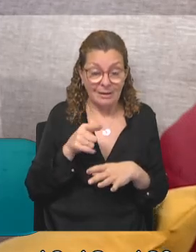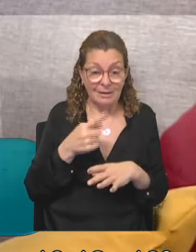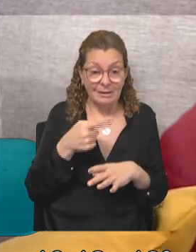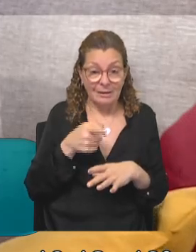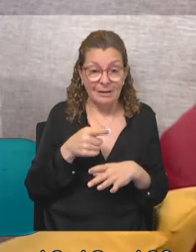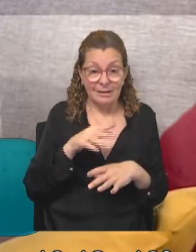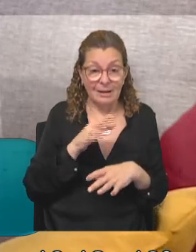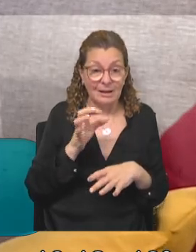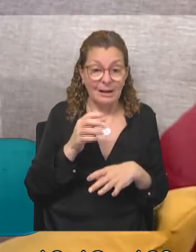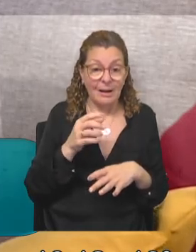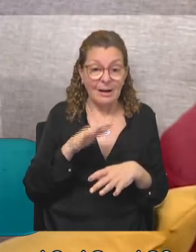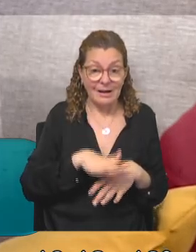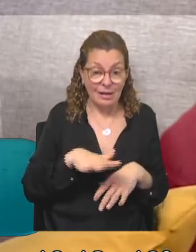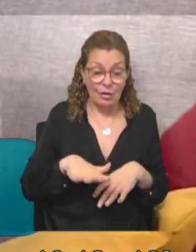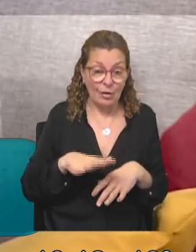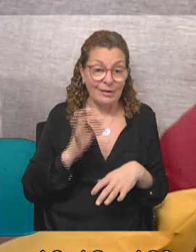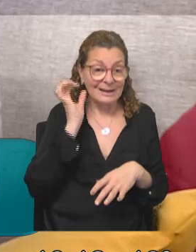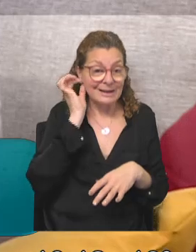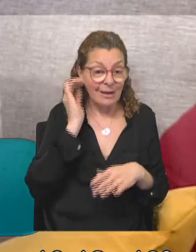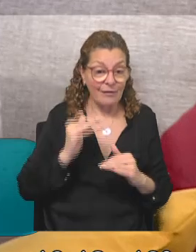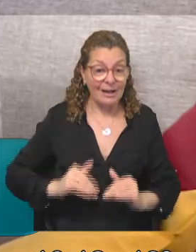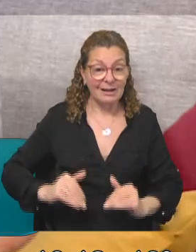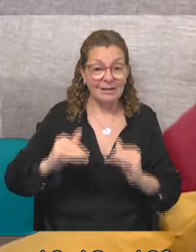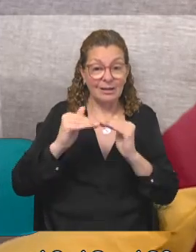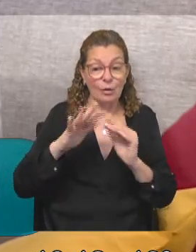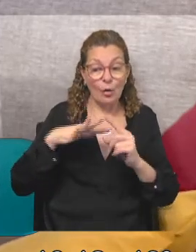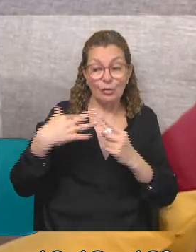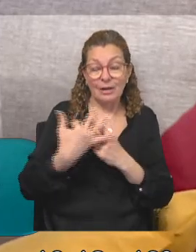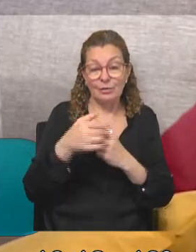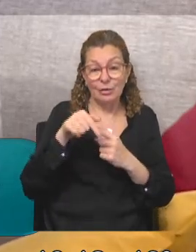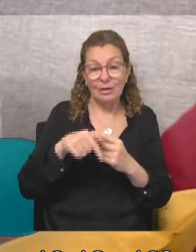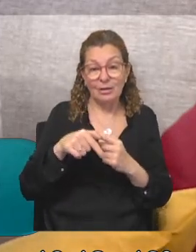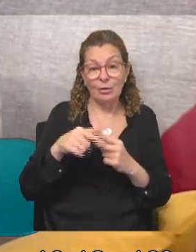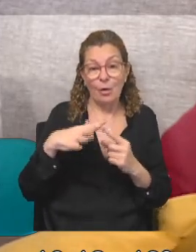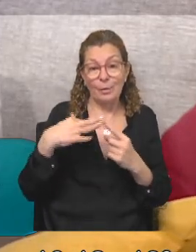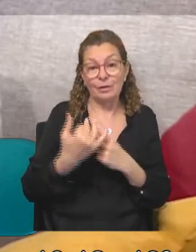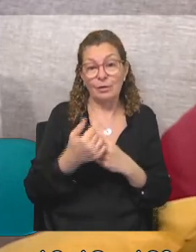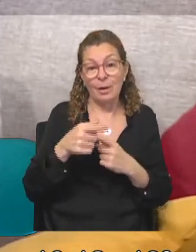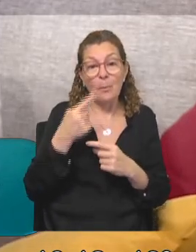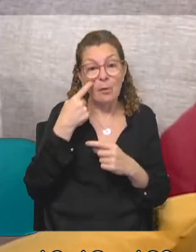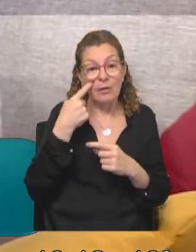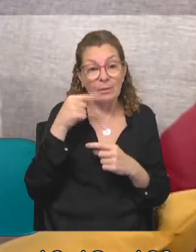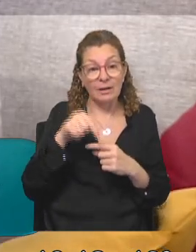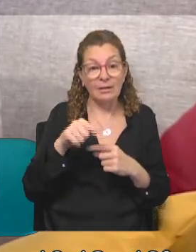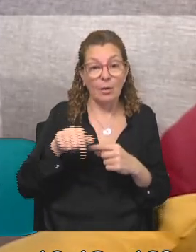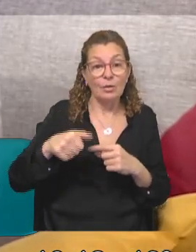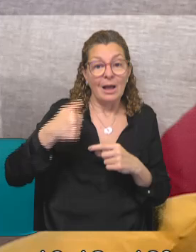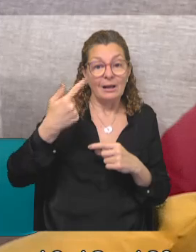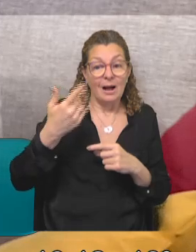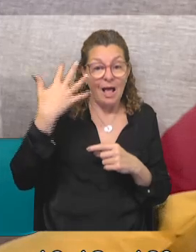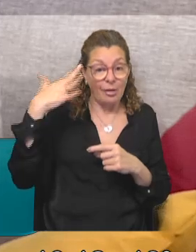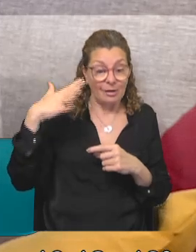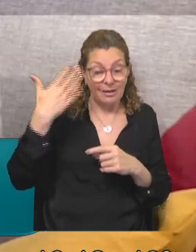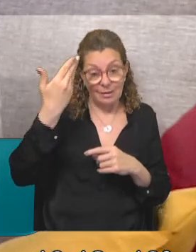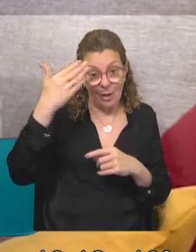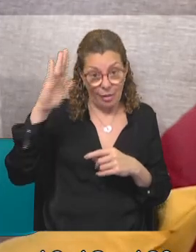ese niño o esa niña va creciendo en un contexto como ese o en un entorno como ese, es probable que cuando sea adolescente,